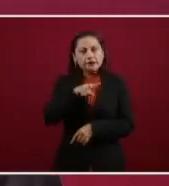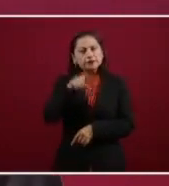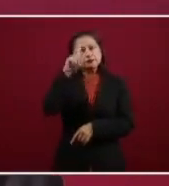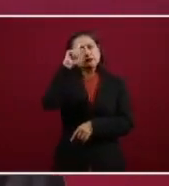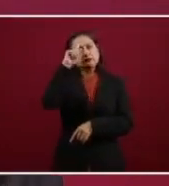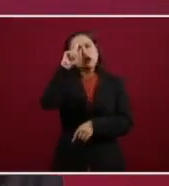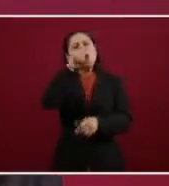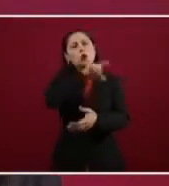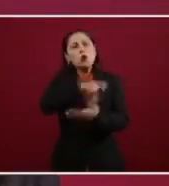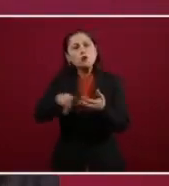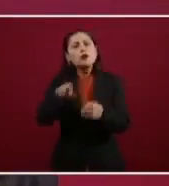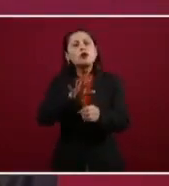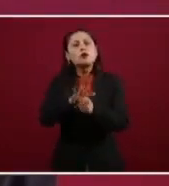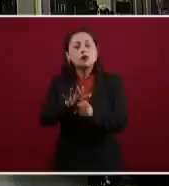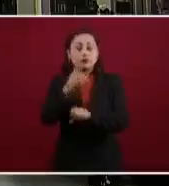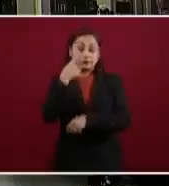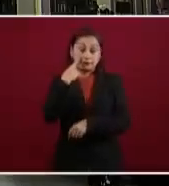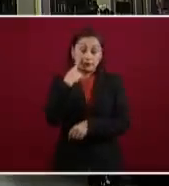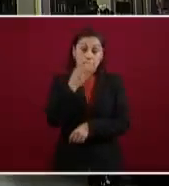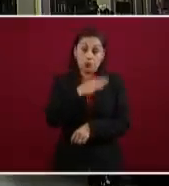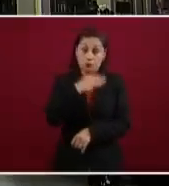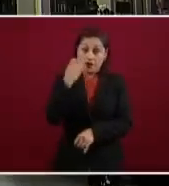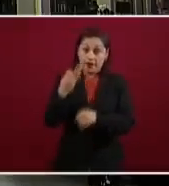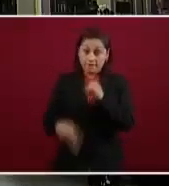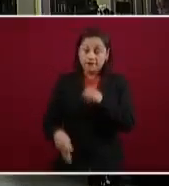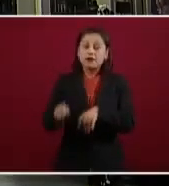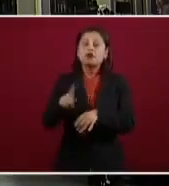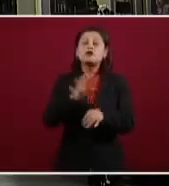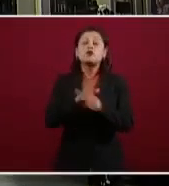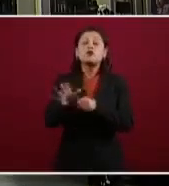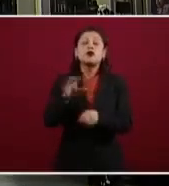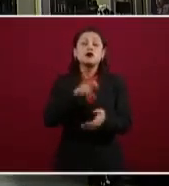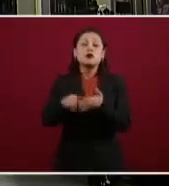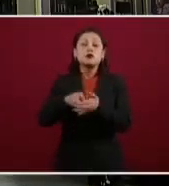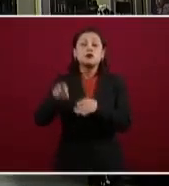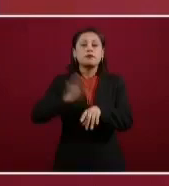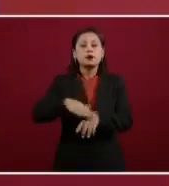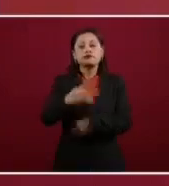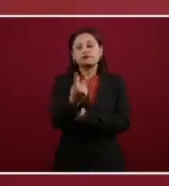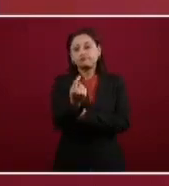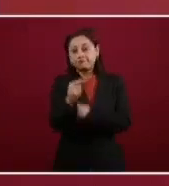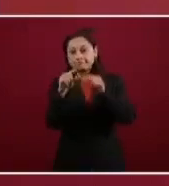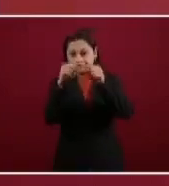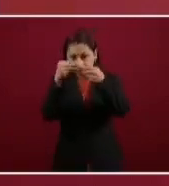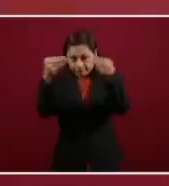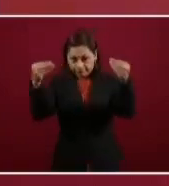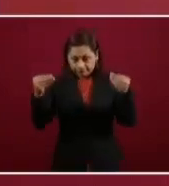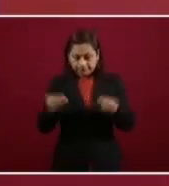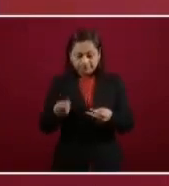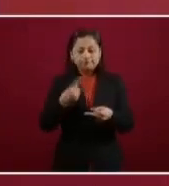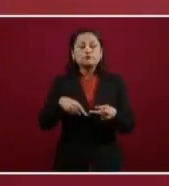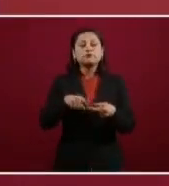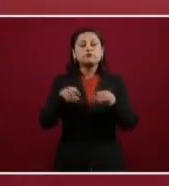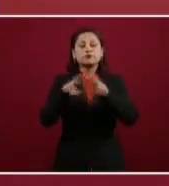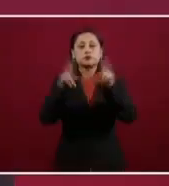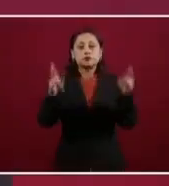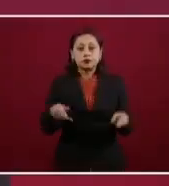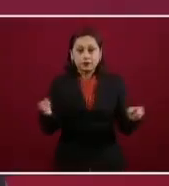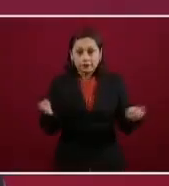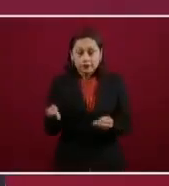más comprados en el buen fin son las pantallas planas los refrigeradores ropa calzado